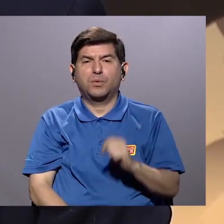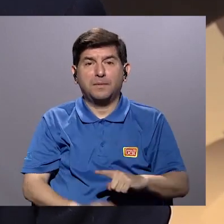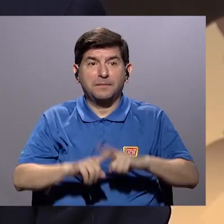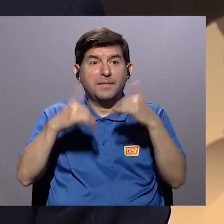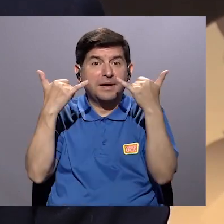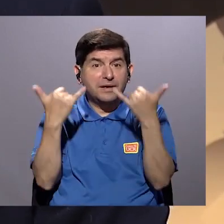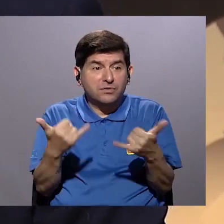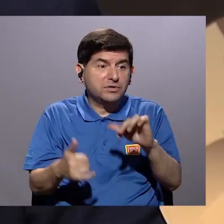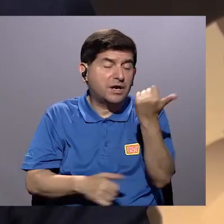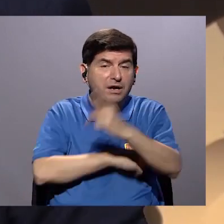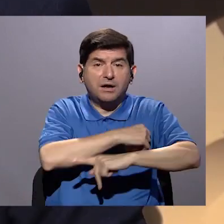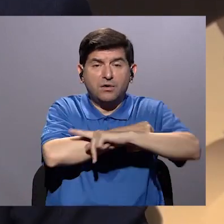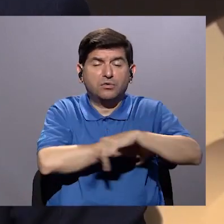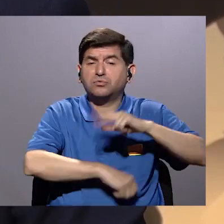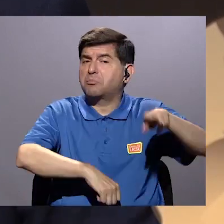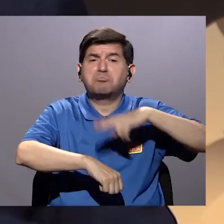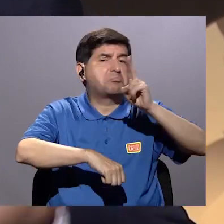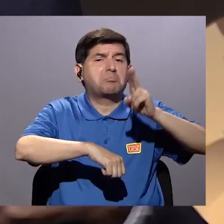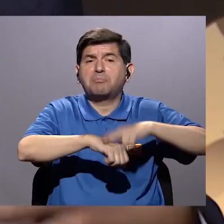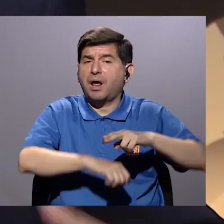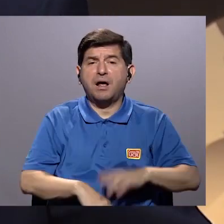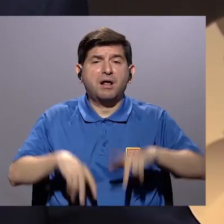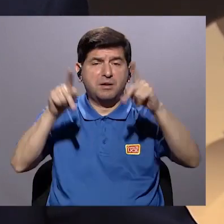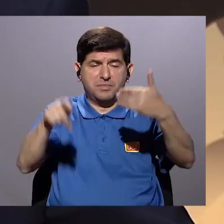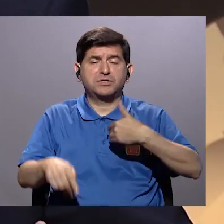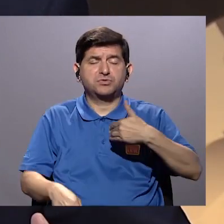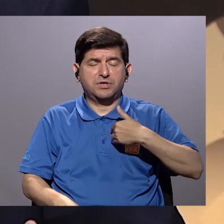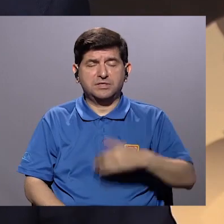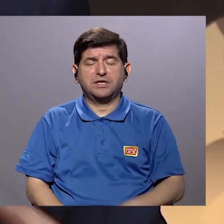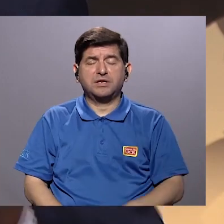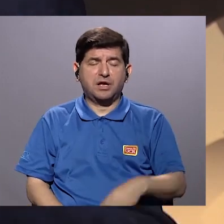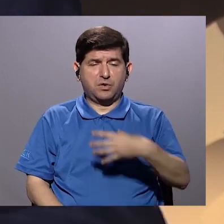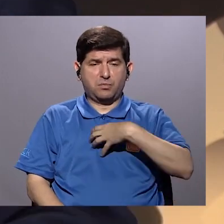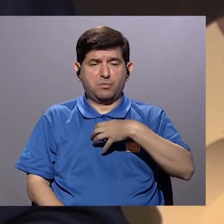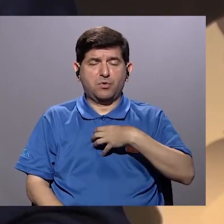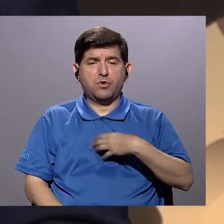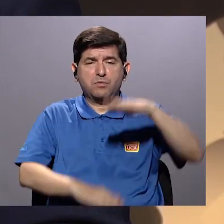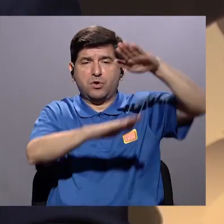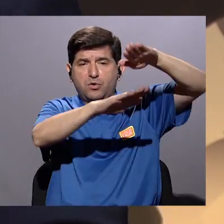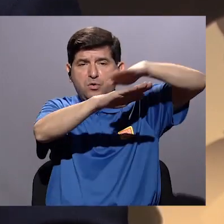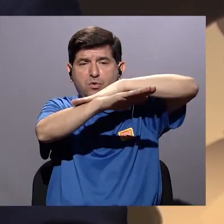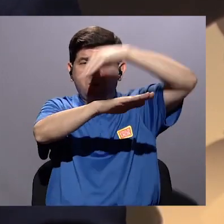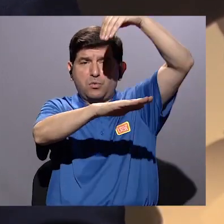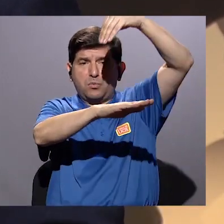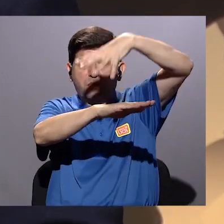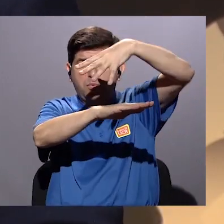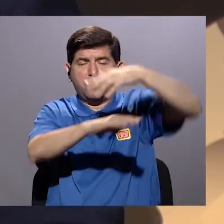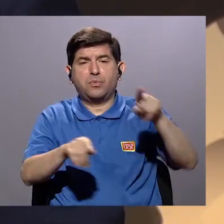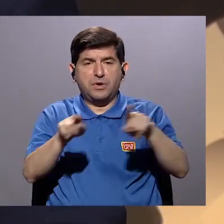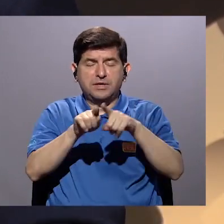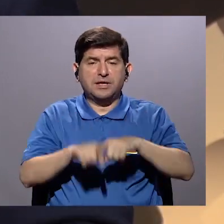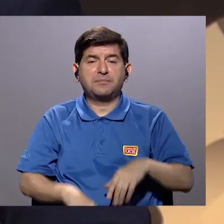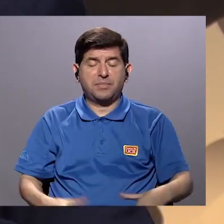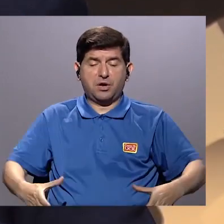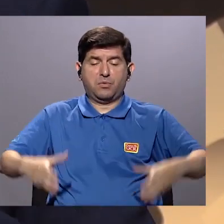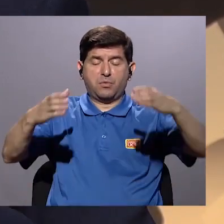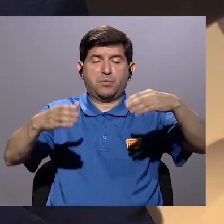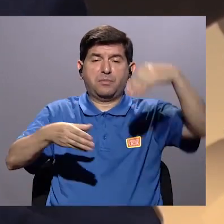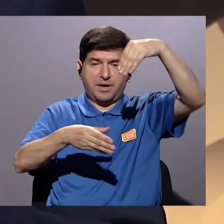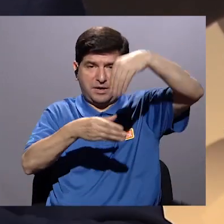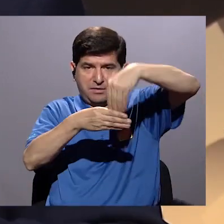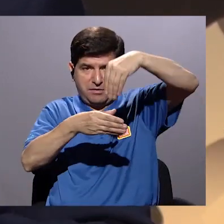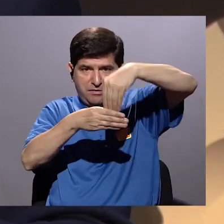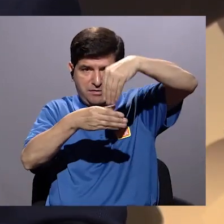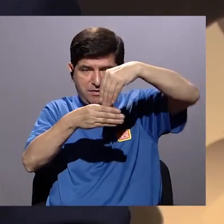ya en otros países es muy común, ¿verdad?, que la gente tenga sus instalaciones solares y que algunos inclusive tengan almacenamiento de energía. Claro,